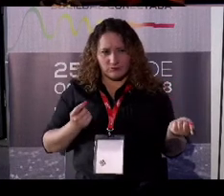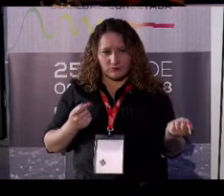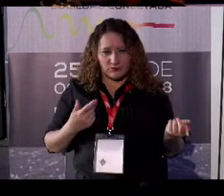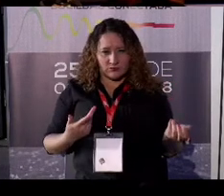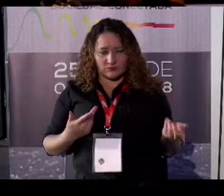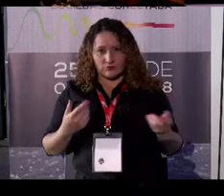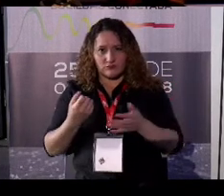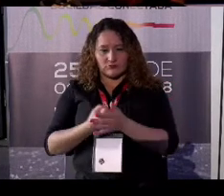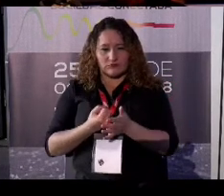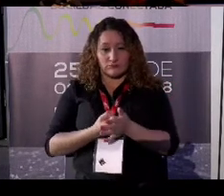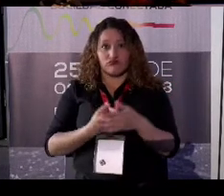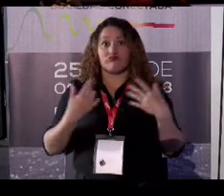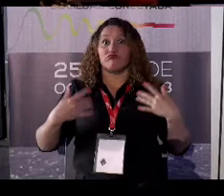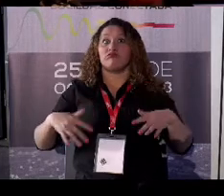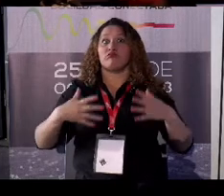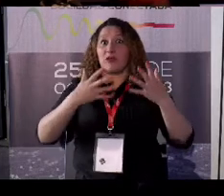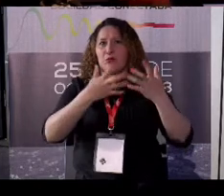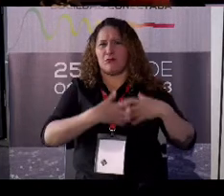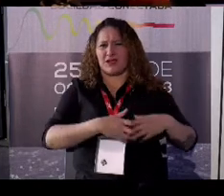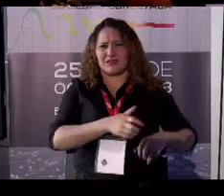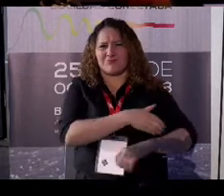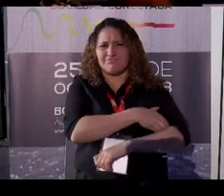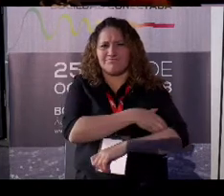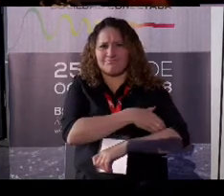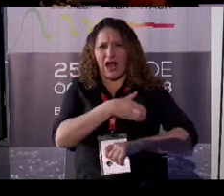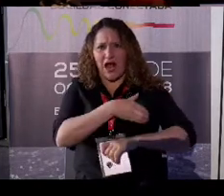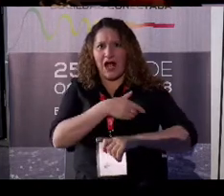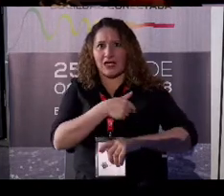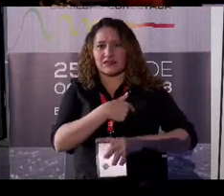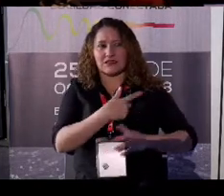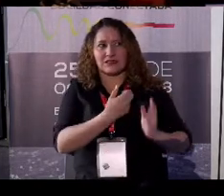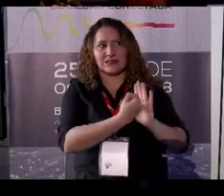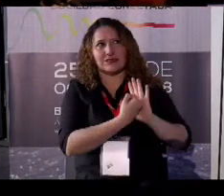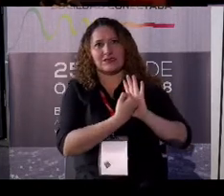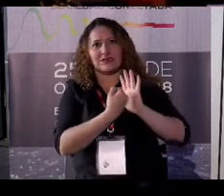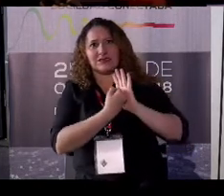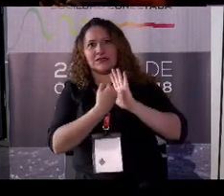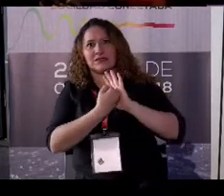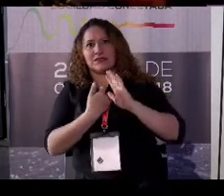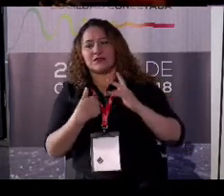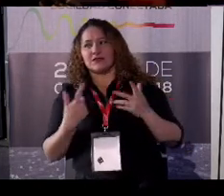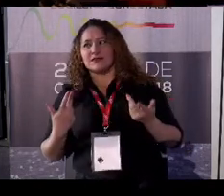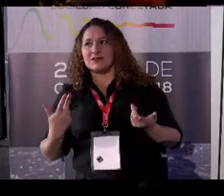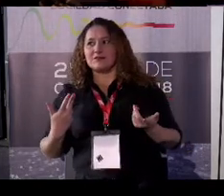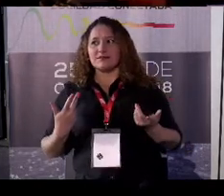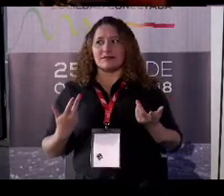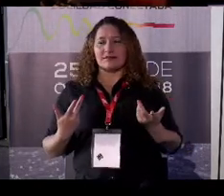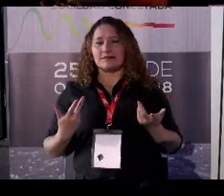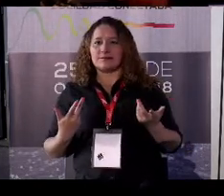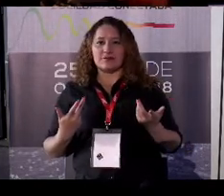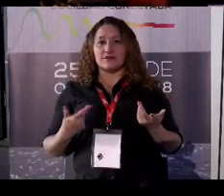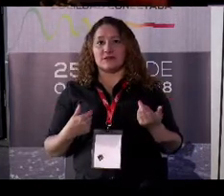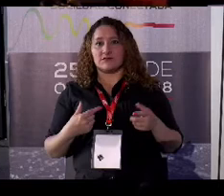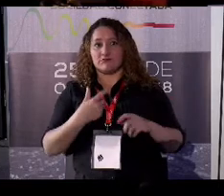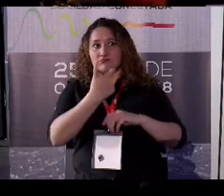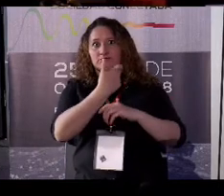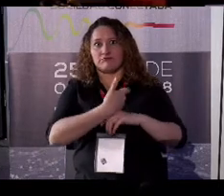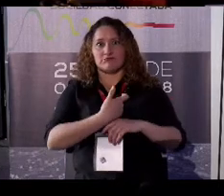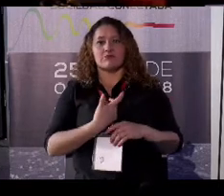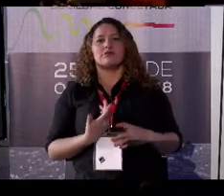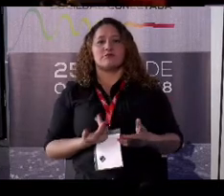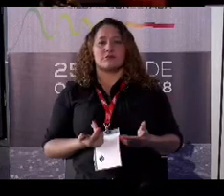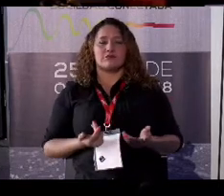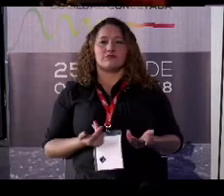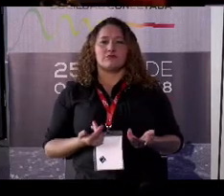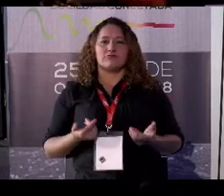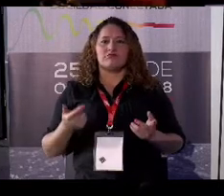grupos, empresas poderosas, que lo tienen contra la pared, todo el tiempo haciéndole el cabildeo o lobby, etc. Una manera